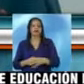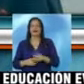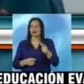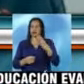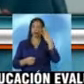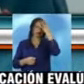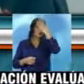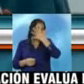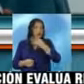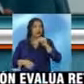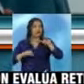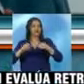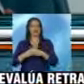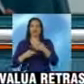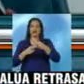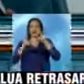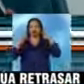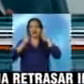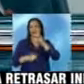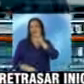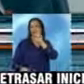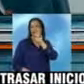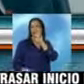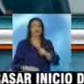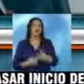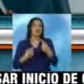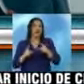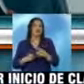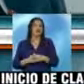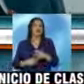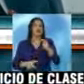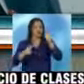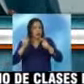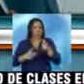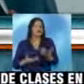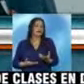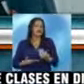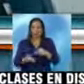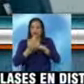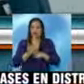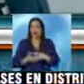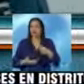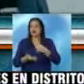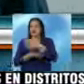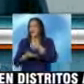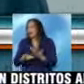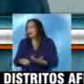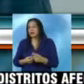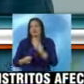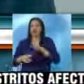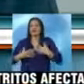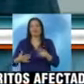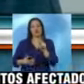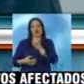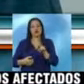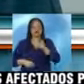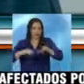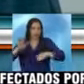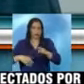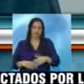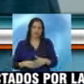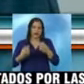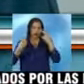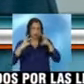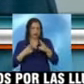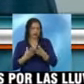silencio. Y sin embargo la gente tenía que consumirles a ellos porque si no, no podían usar la playa, lo cual... Claro, hemos visto ahora gran cantidad de policías